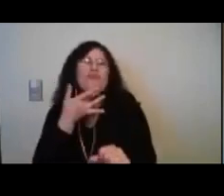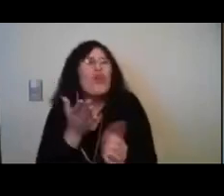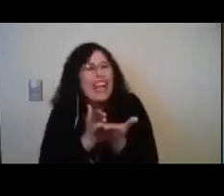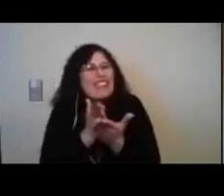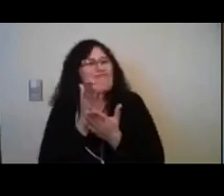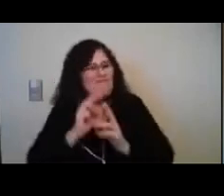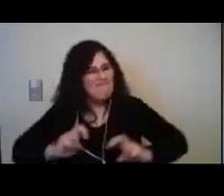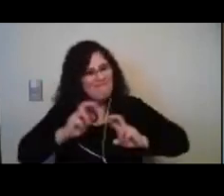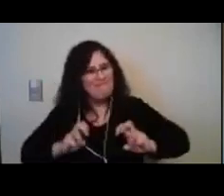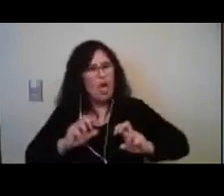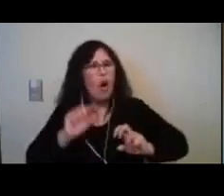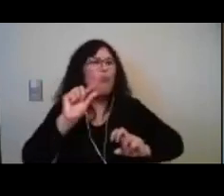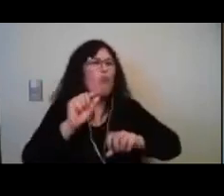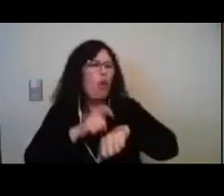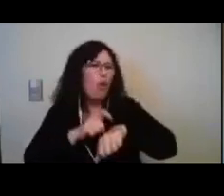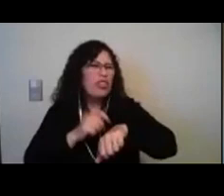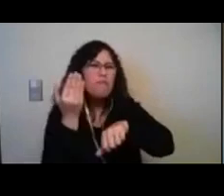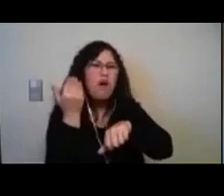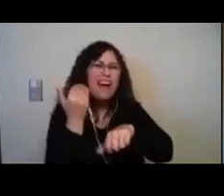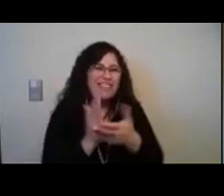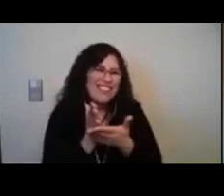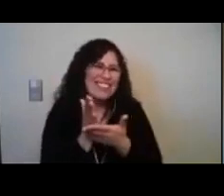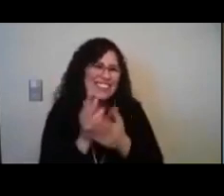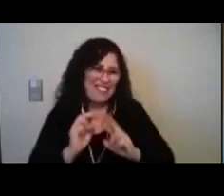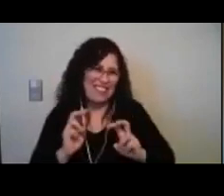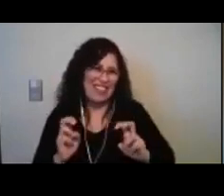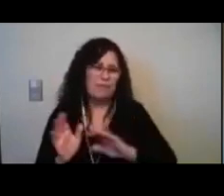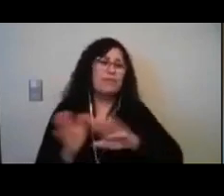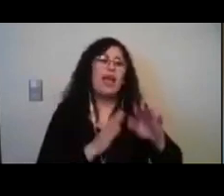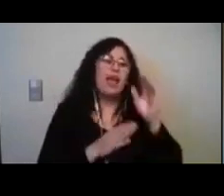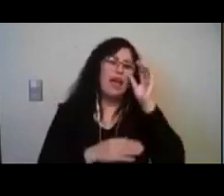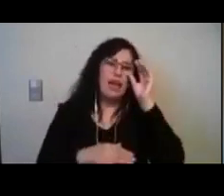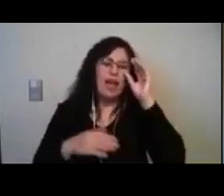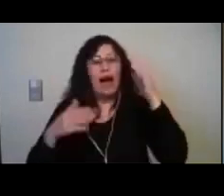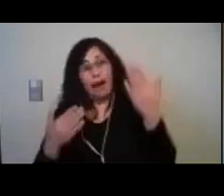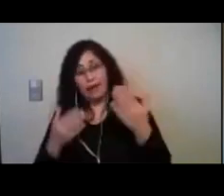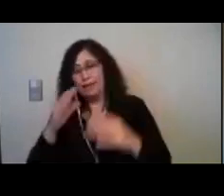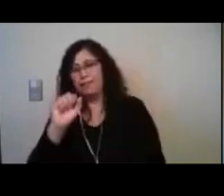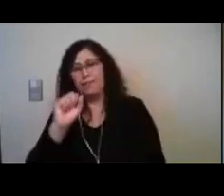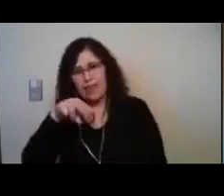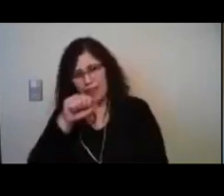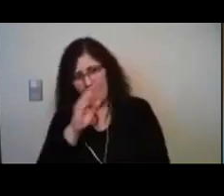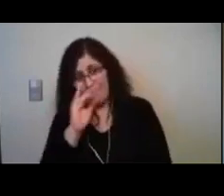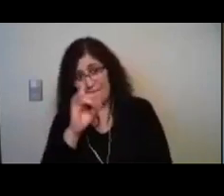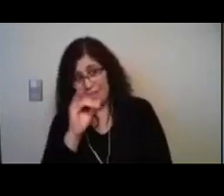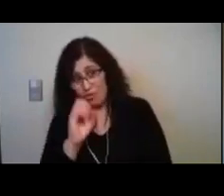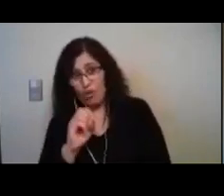¿ya? ya, profe. Ahora, el cannabidiol, a nivel, les cuento otras cosas más, ¿ya?